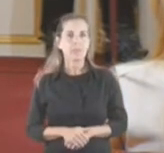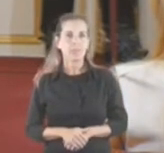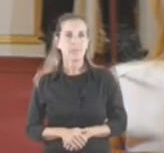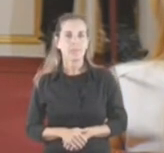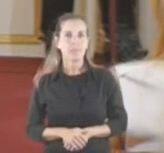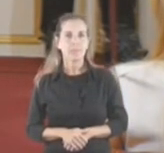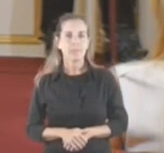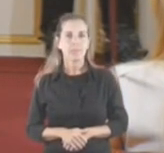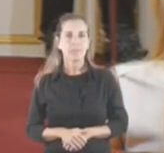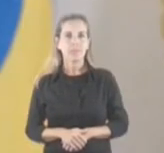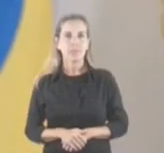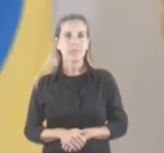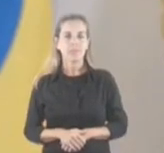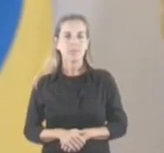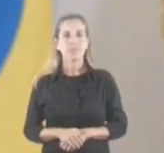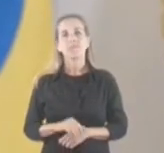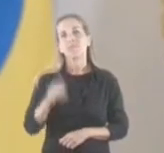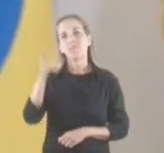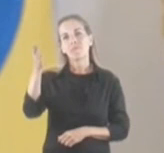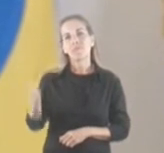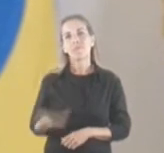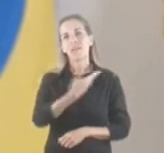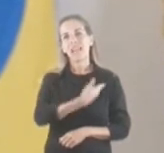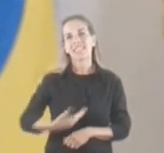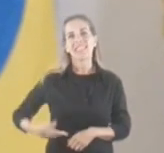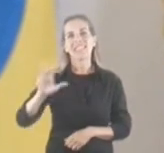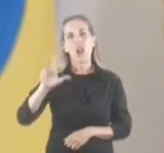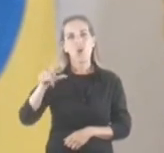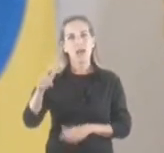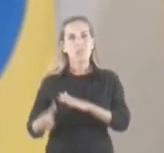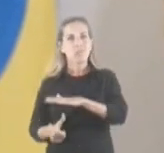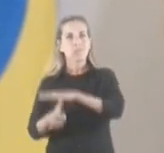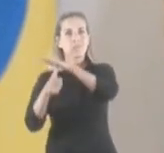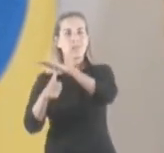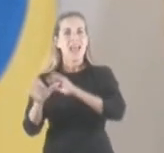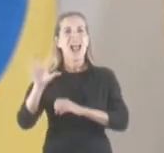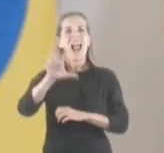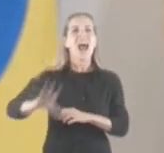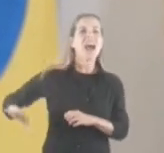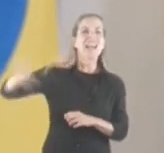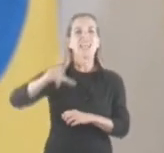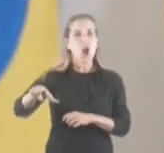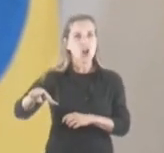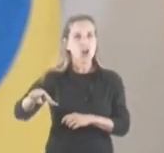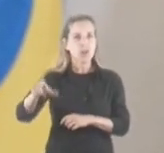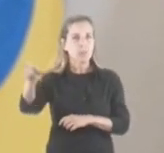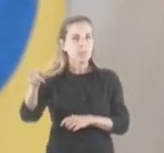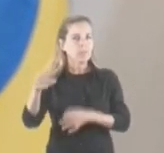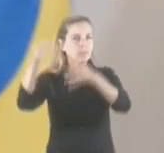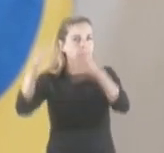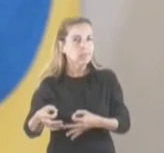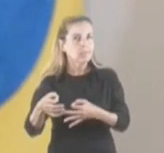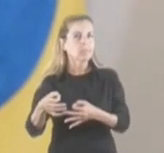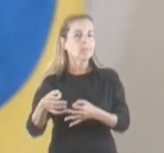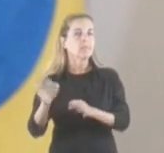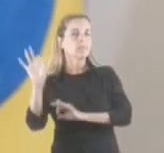pelo amigo Lula. Lula es un líder de la región y es un gran estadista. O Lula é um líder